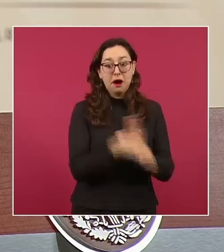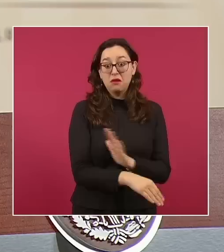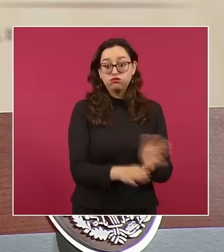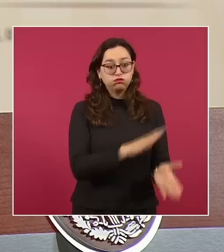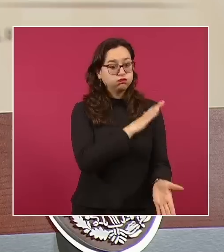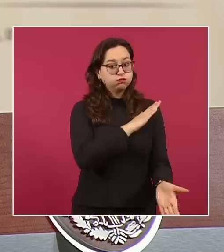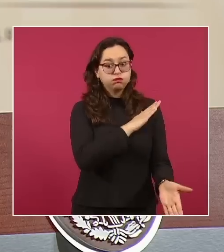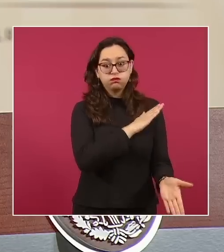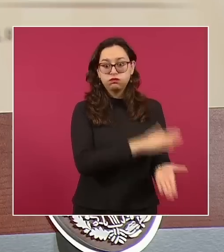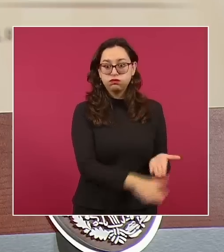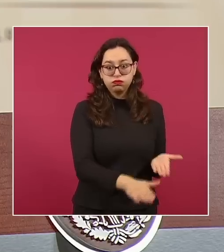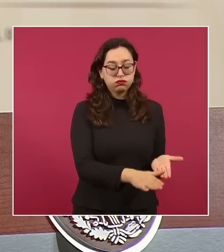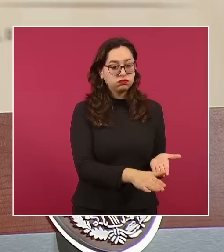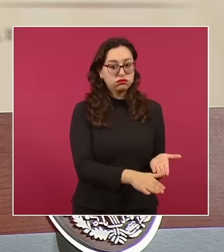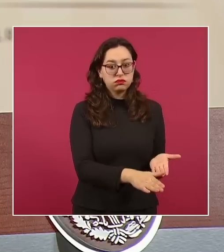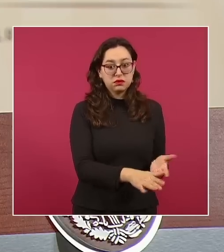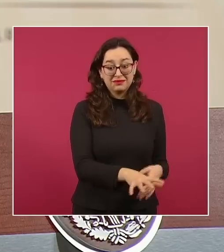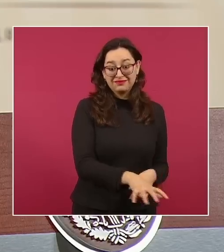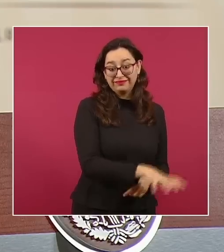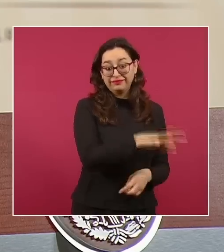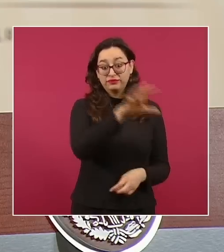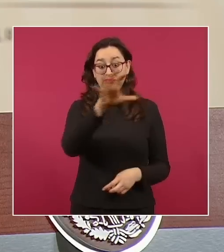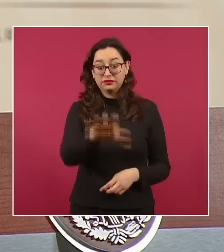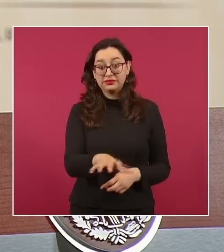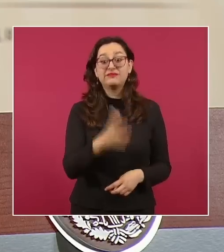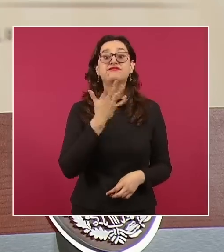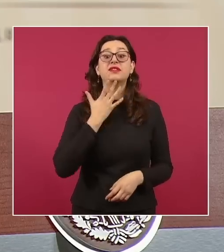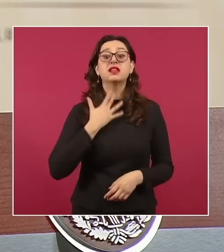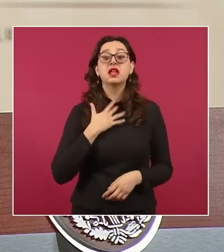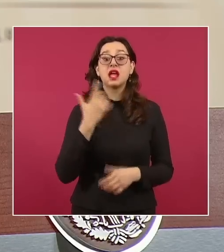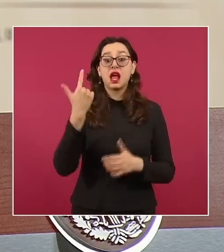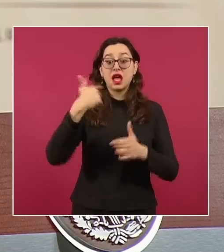lo mismo en el caso de las refinerías,